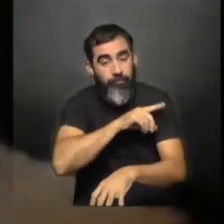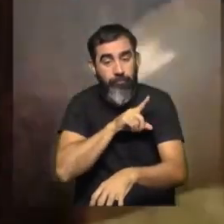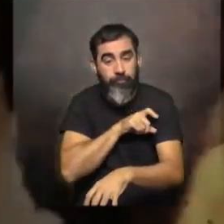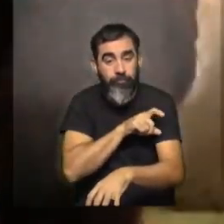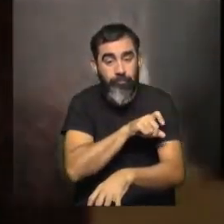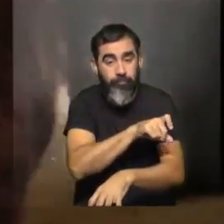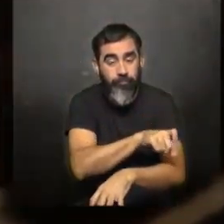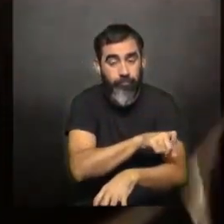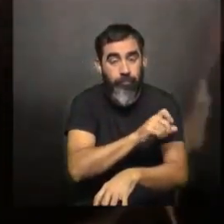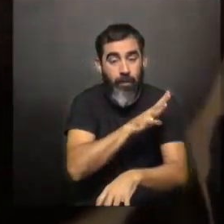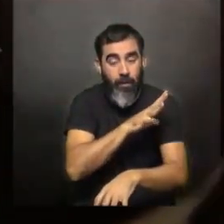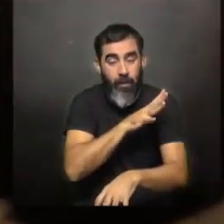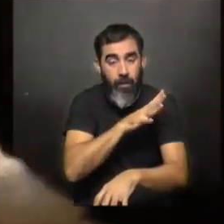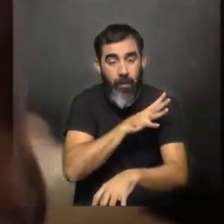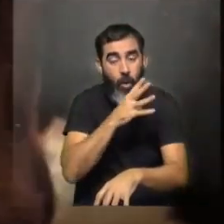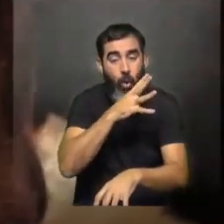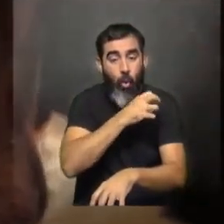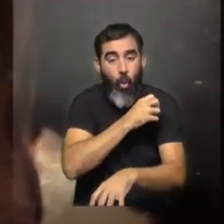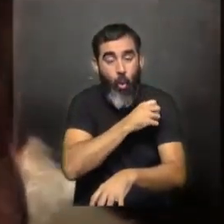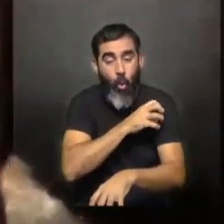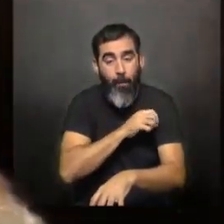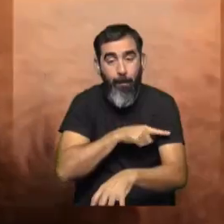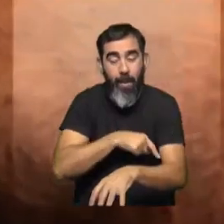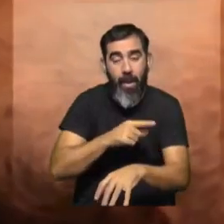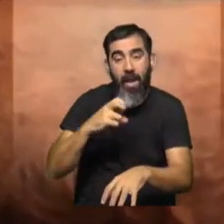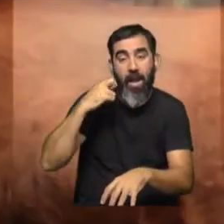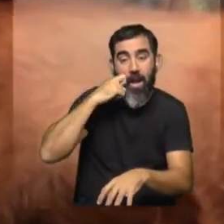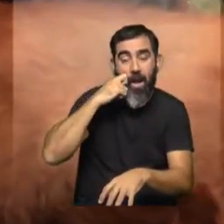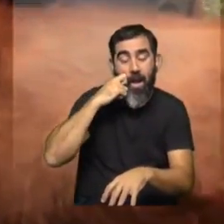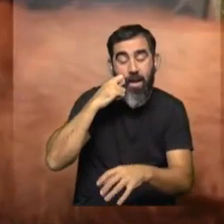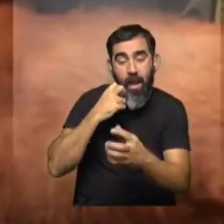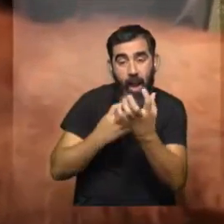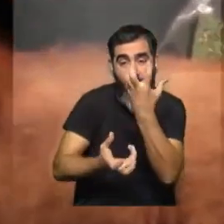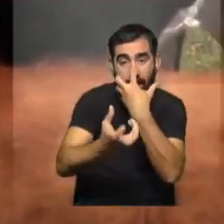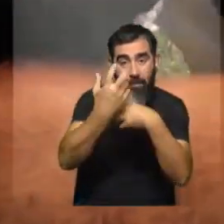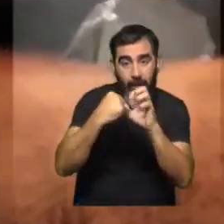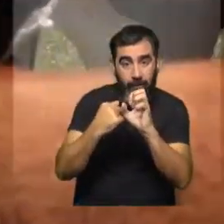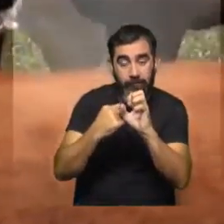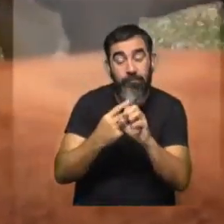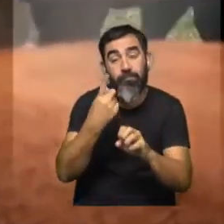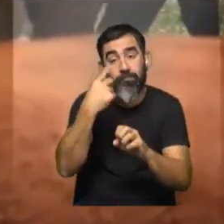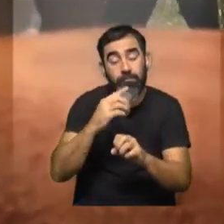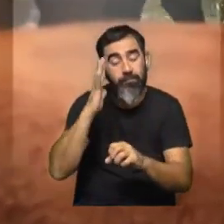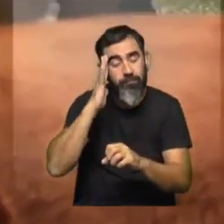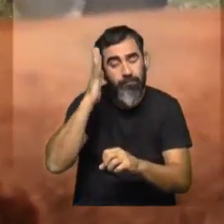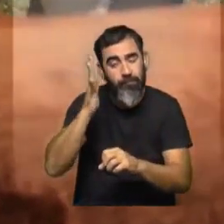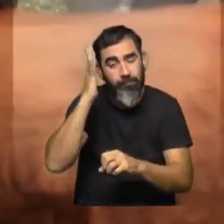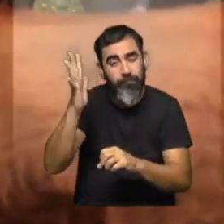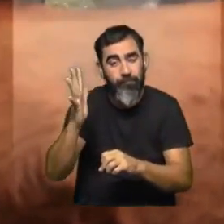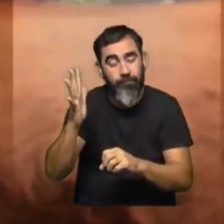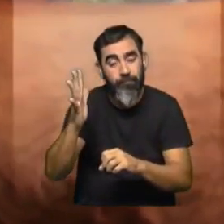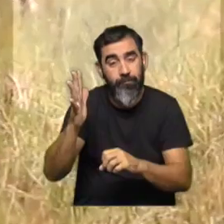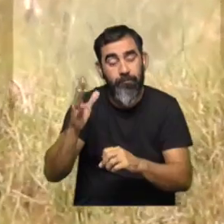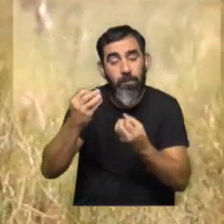comienza a comer la carne del animal, ¿no? Entonces se estima que